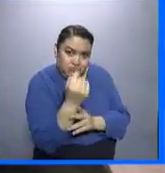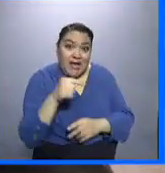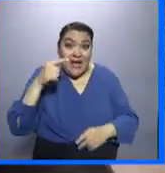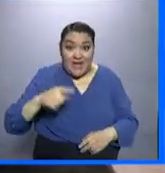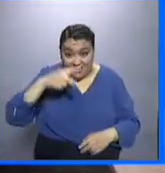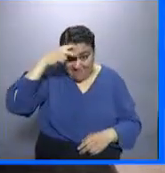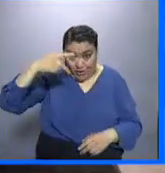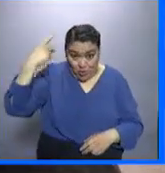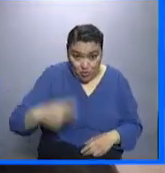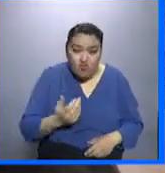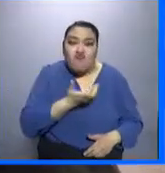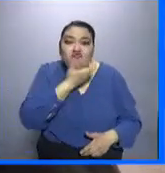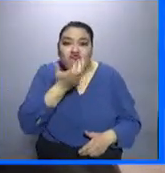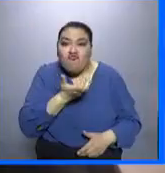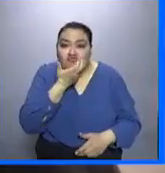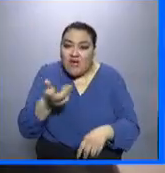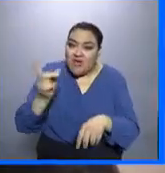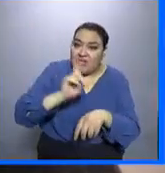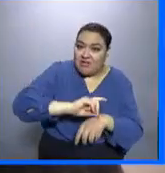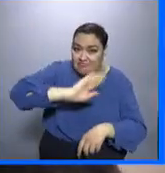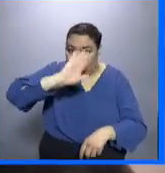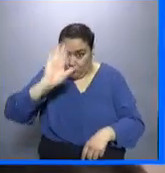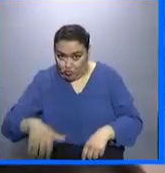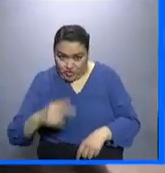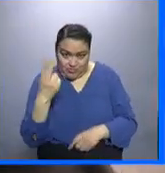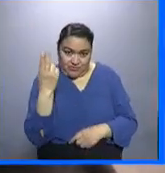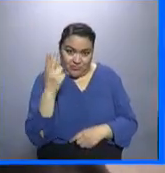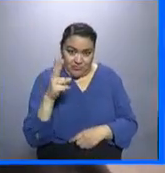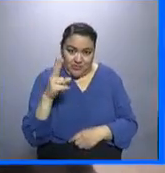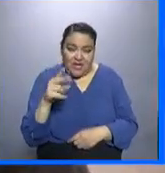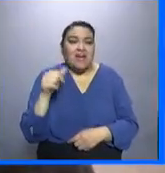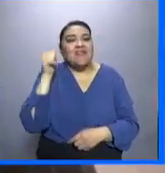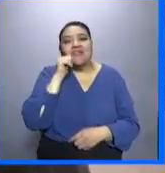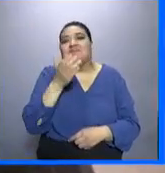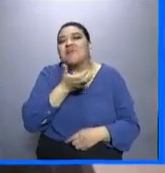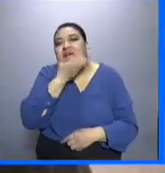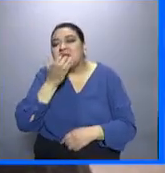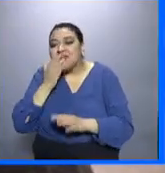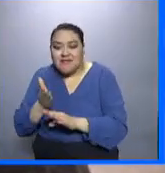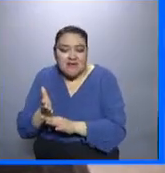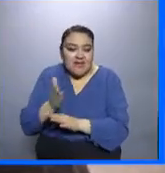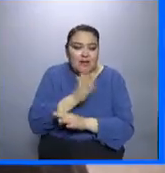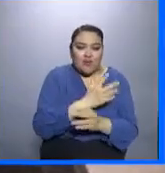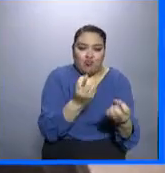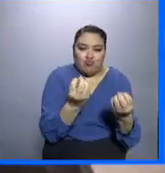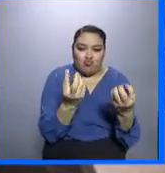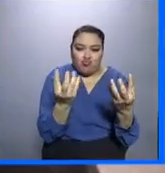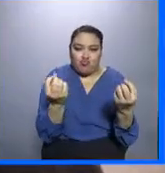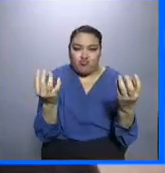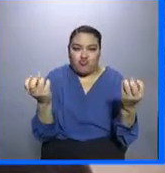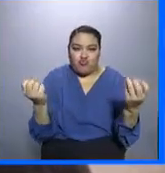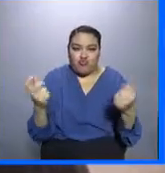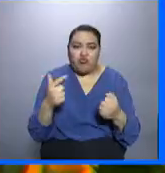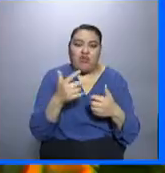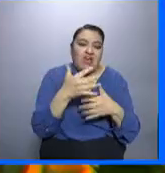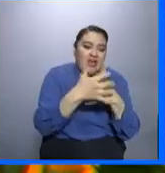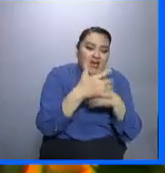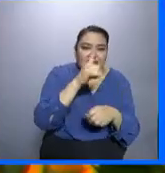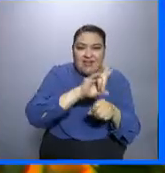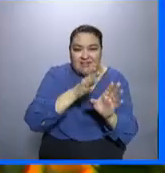muy tradicional y muy característica para la venta del Día de Muertos, se programa para que salga en ese lapso de 15